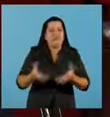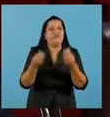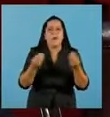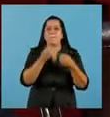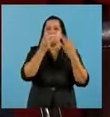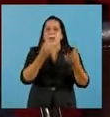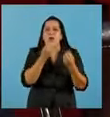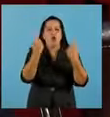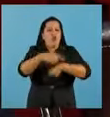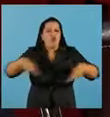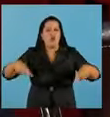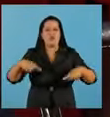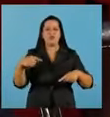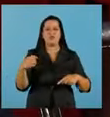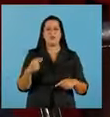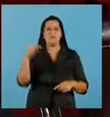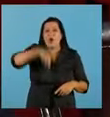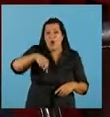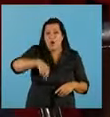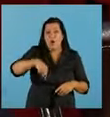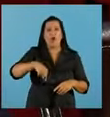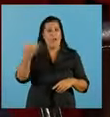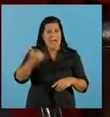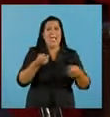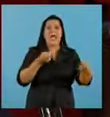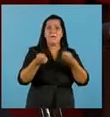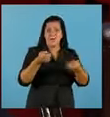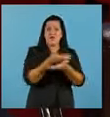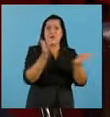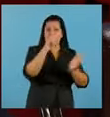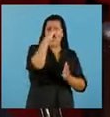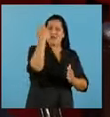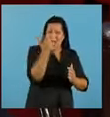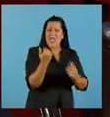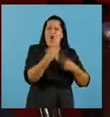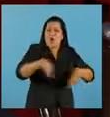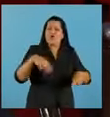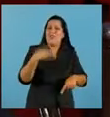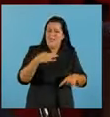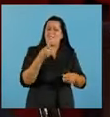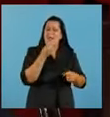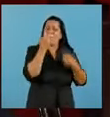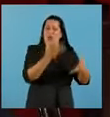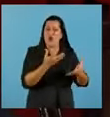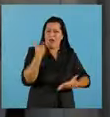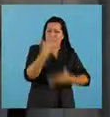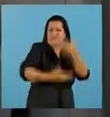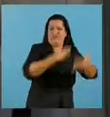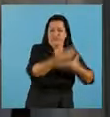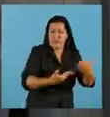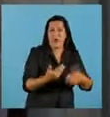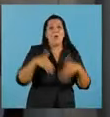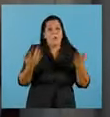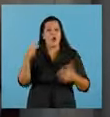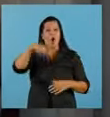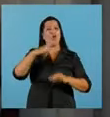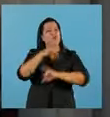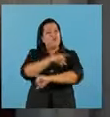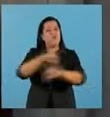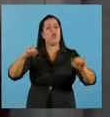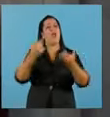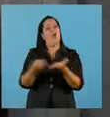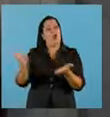mejores expresiones que hoy existen en la Administración Pública Nacional. Por eso, hoy vengo a anunciar el